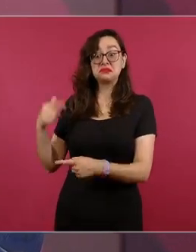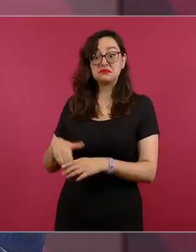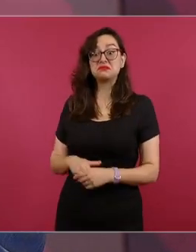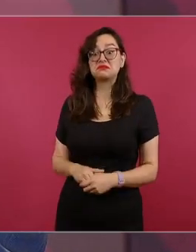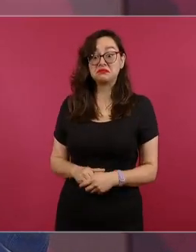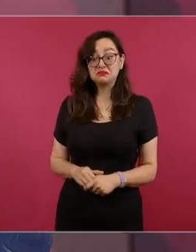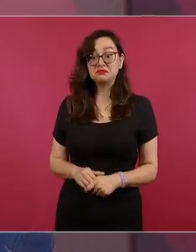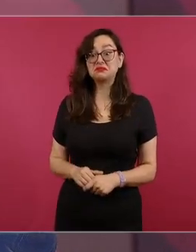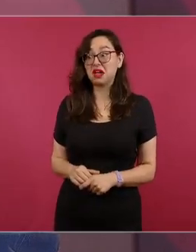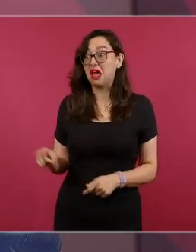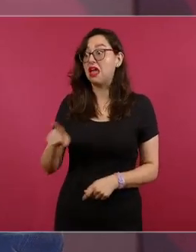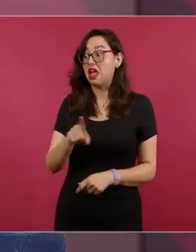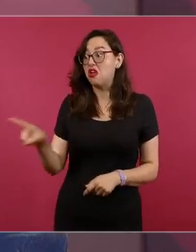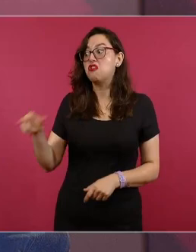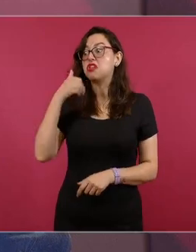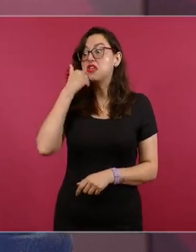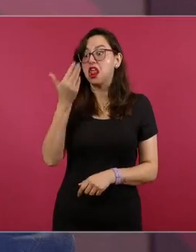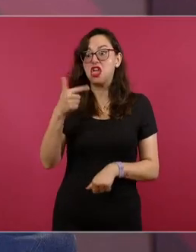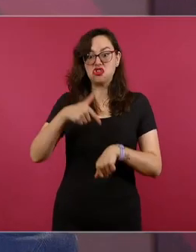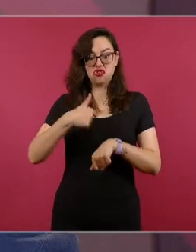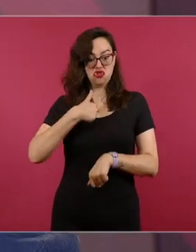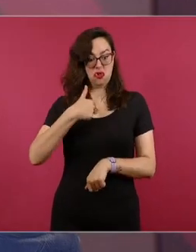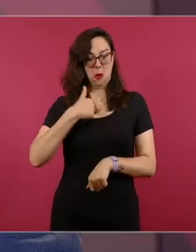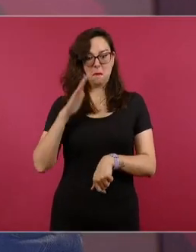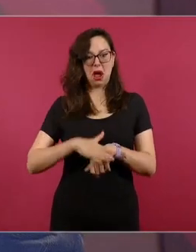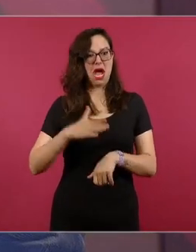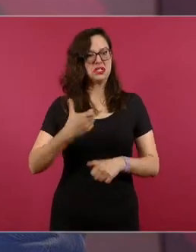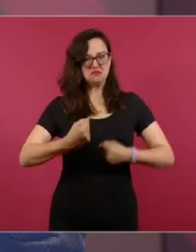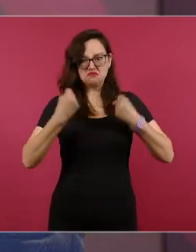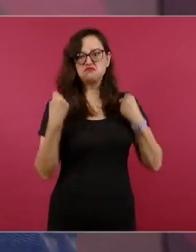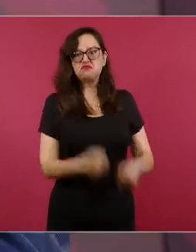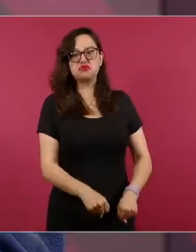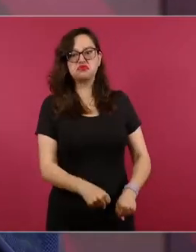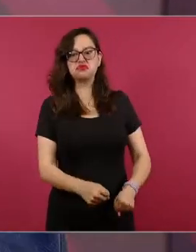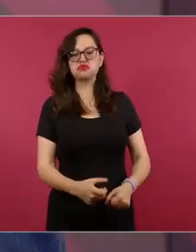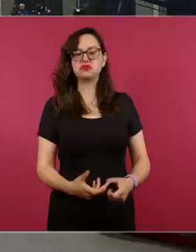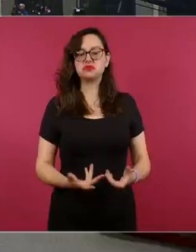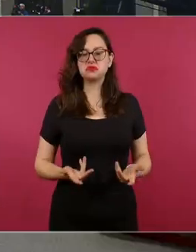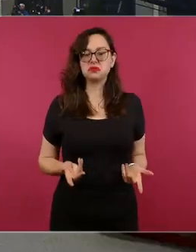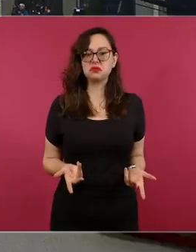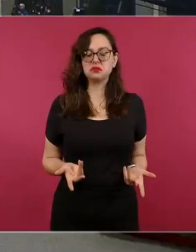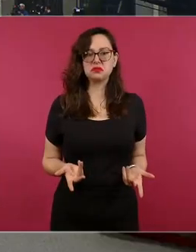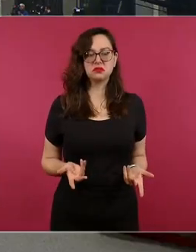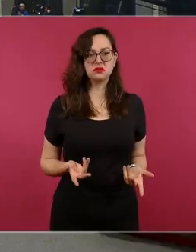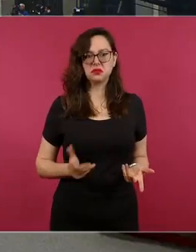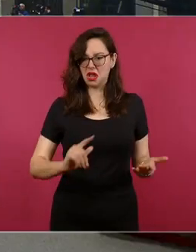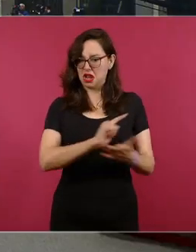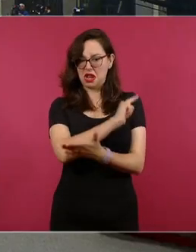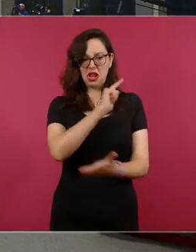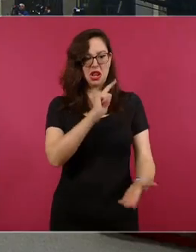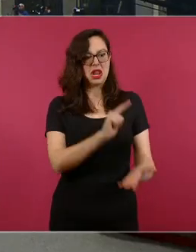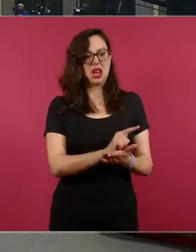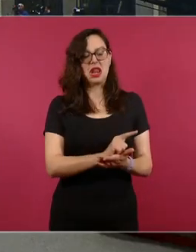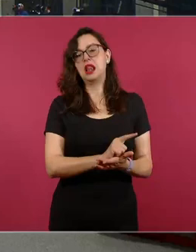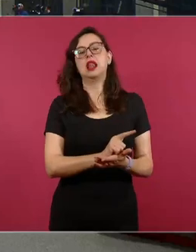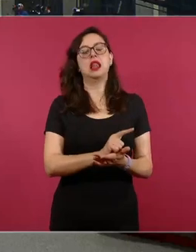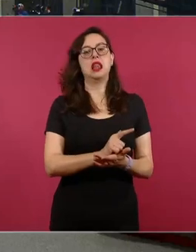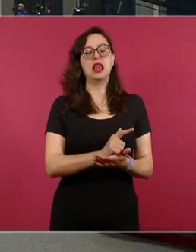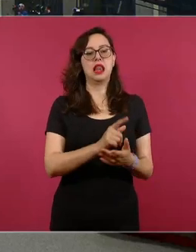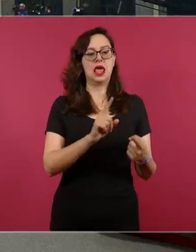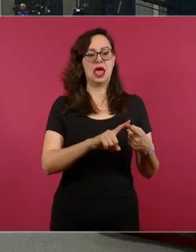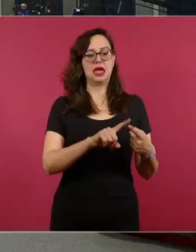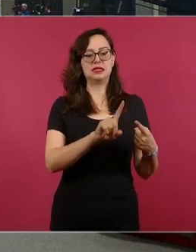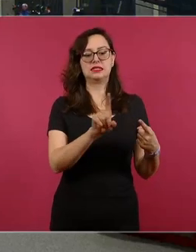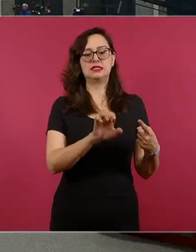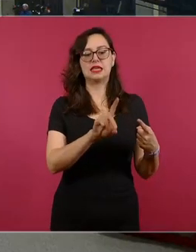que no se canceló la ley Cedillo